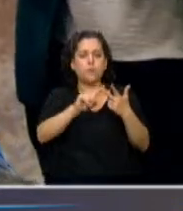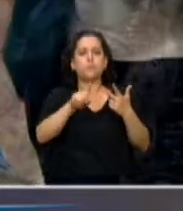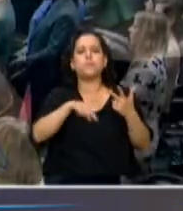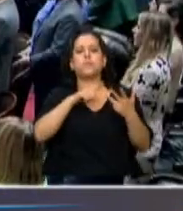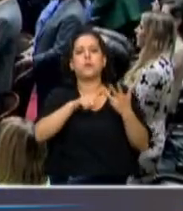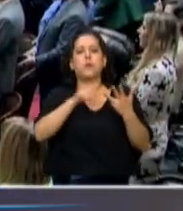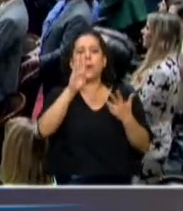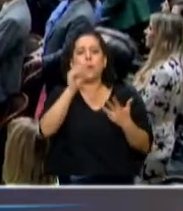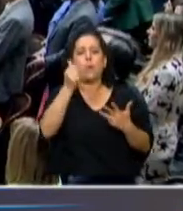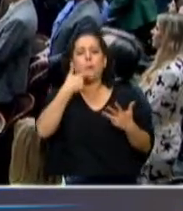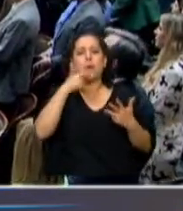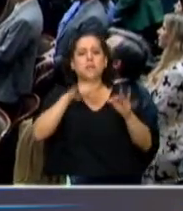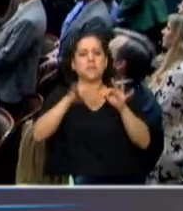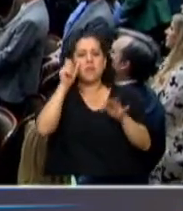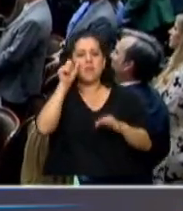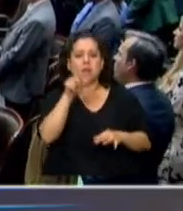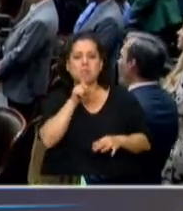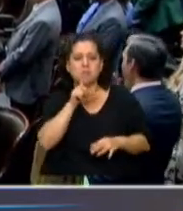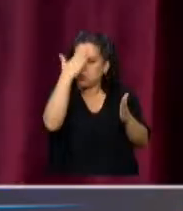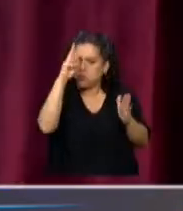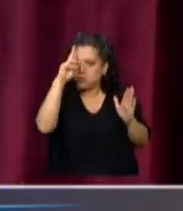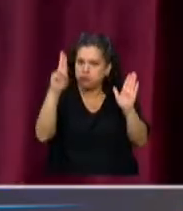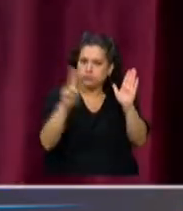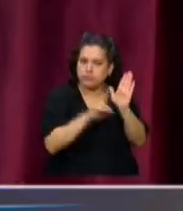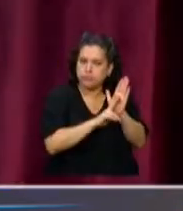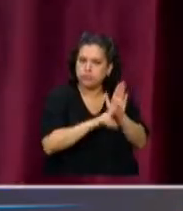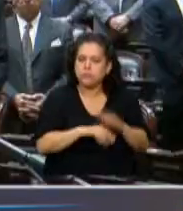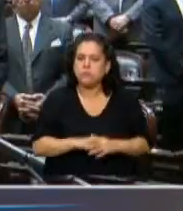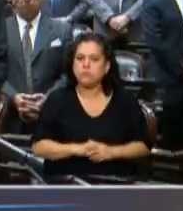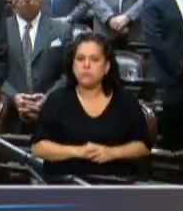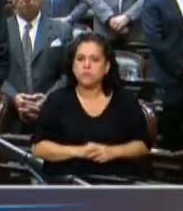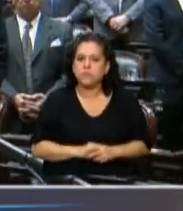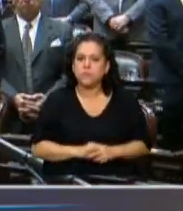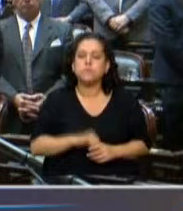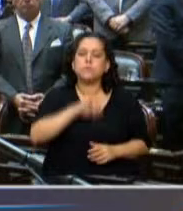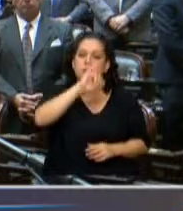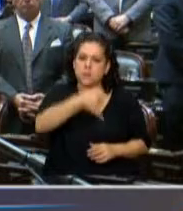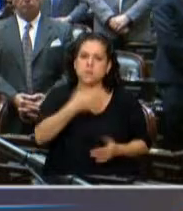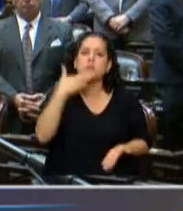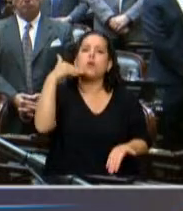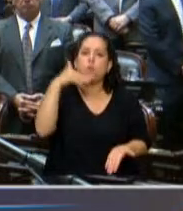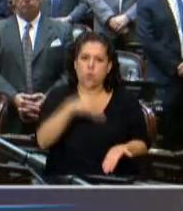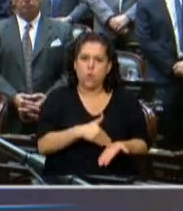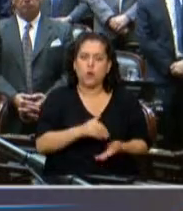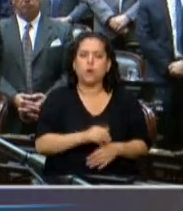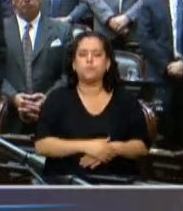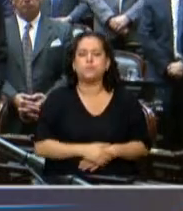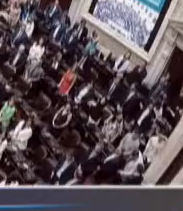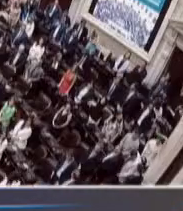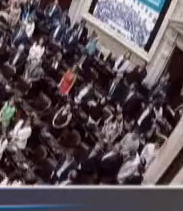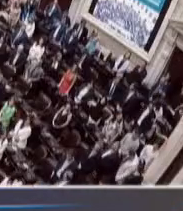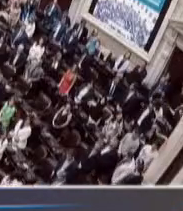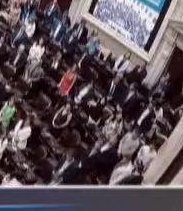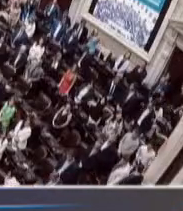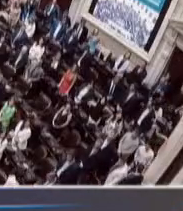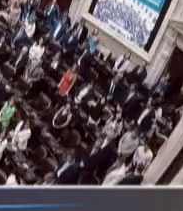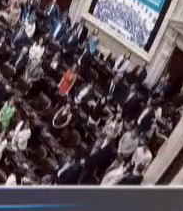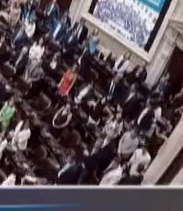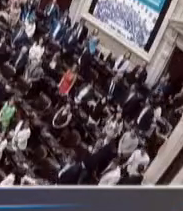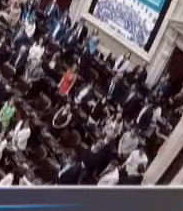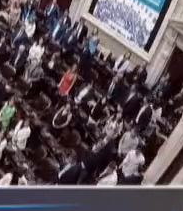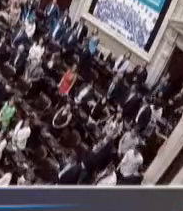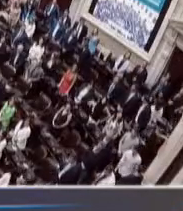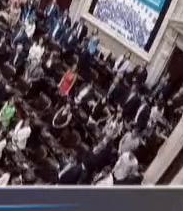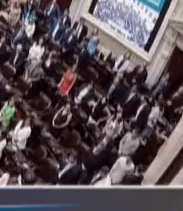sino una coordinación política y programática con el gobierno a partir de lo que va a ser la arquitectura de